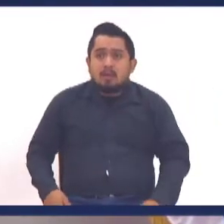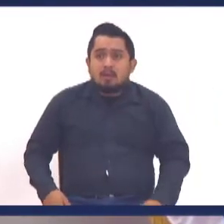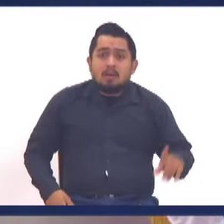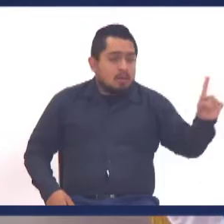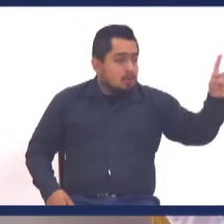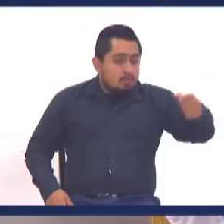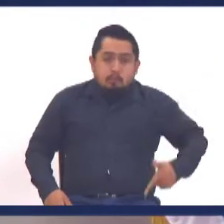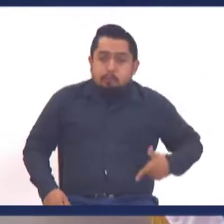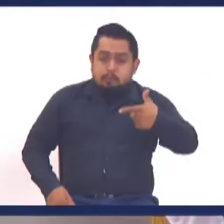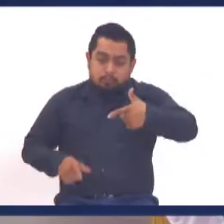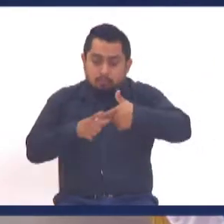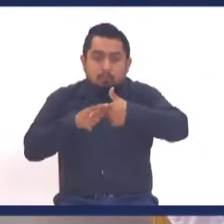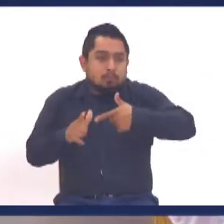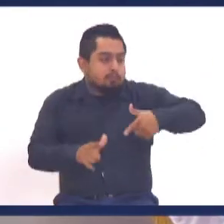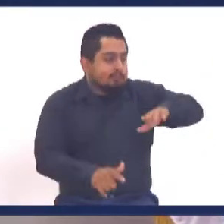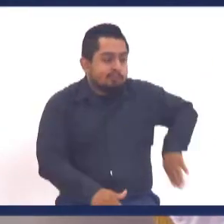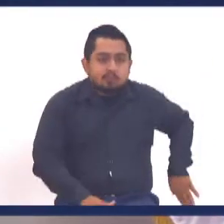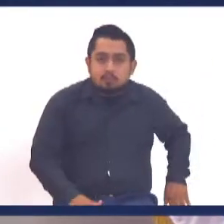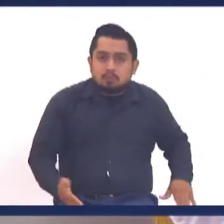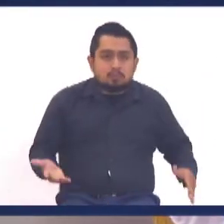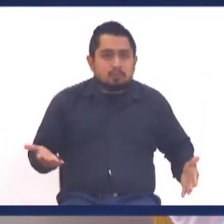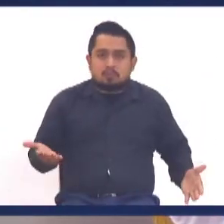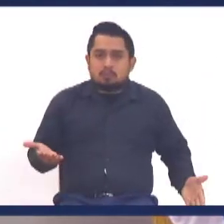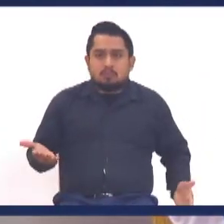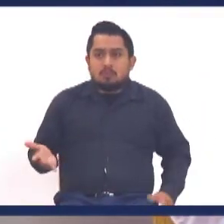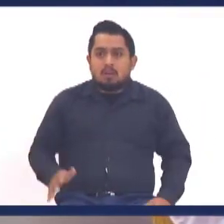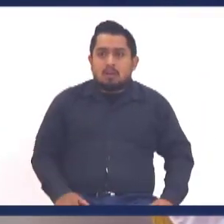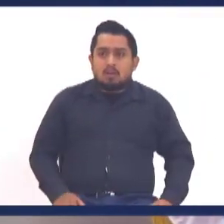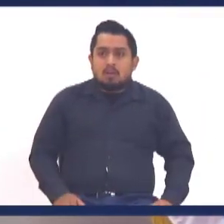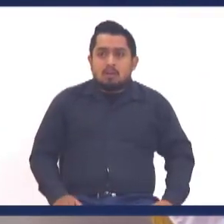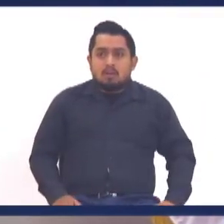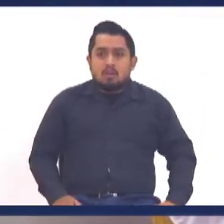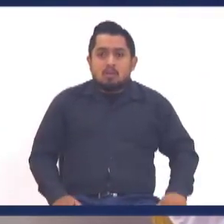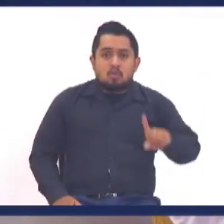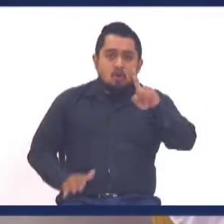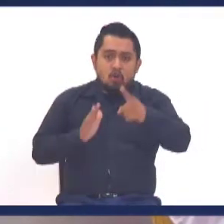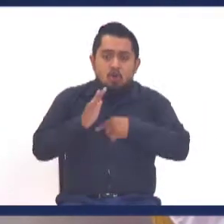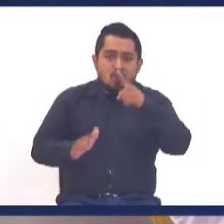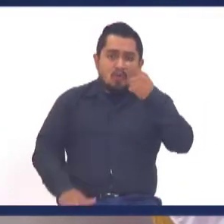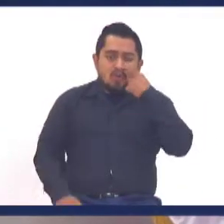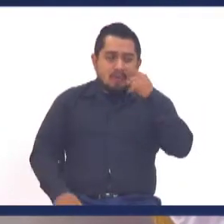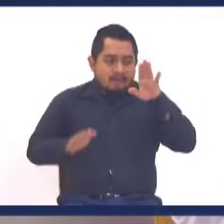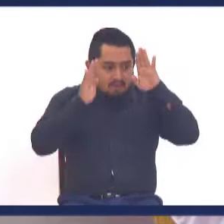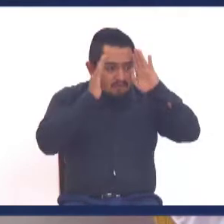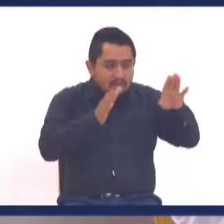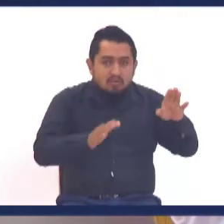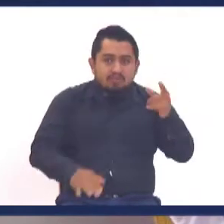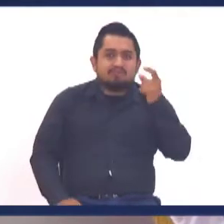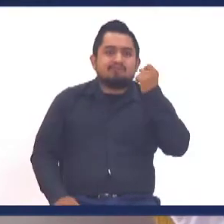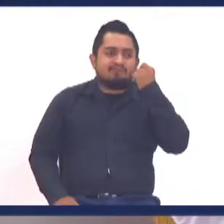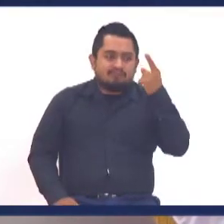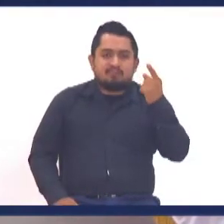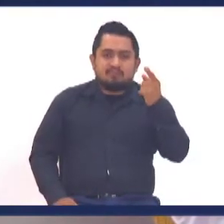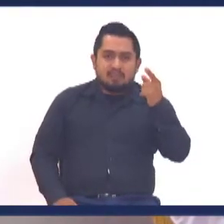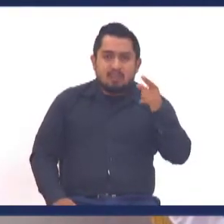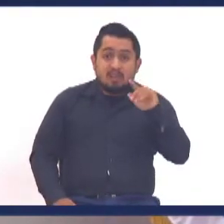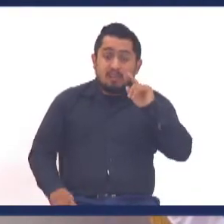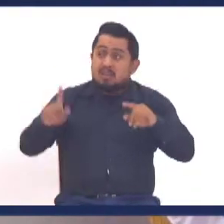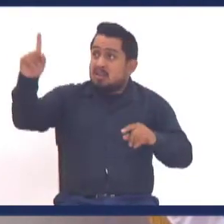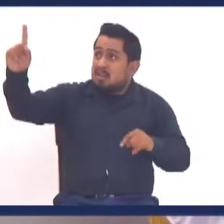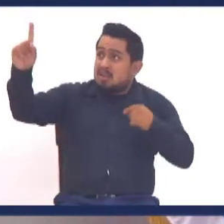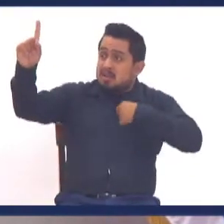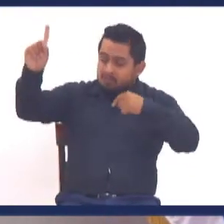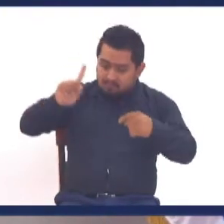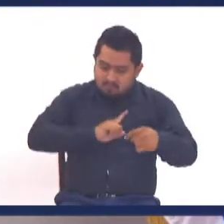tele se han armado hoy no ya no porque una pared pasa el malo el burro por el mal camino dios cuando te